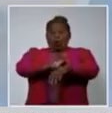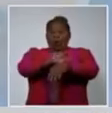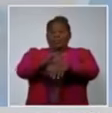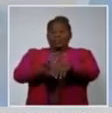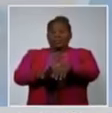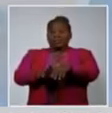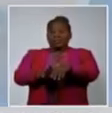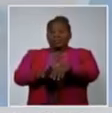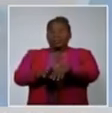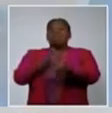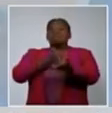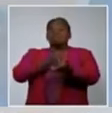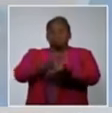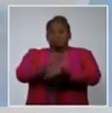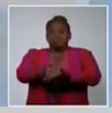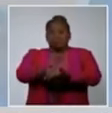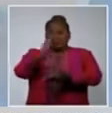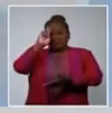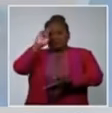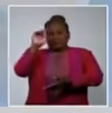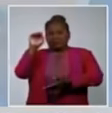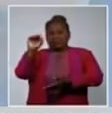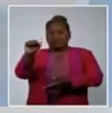se mantienen ingresados